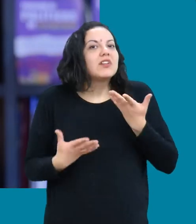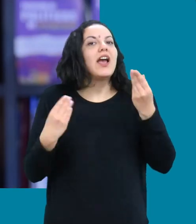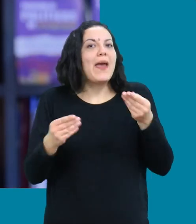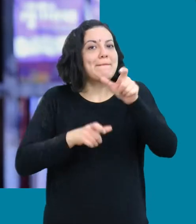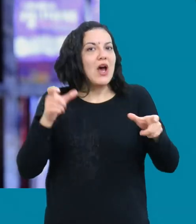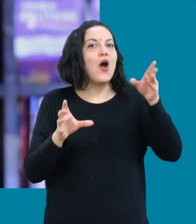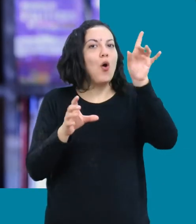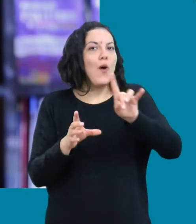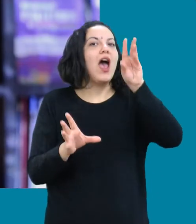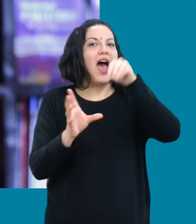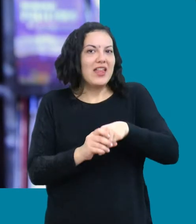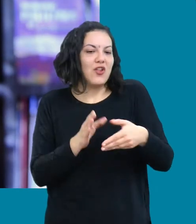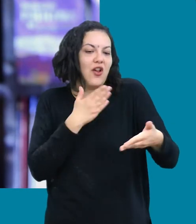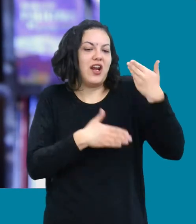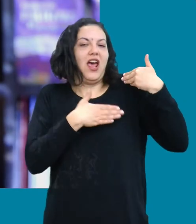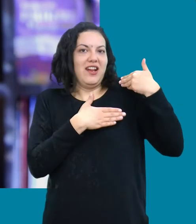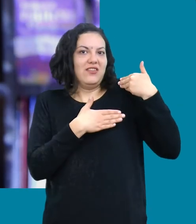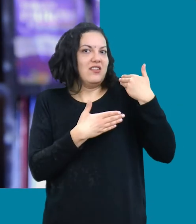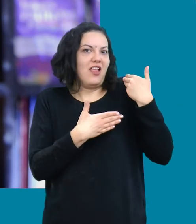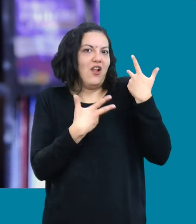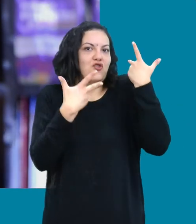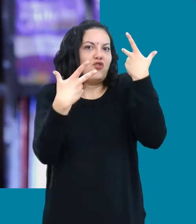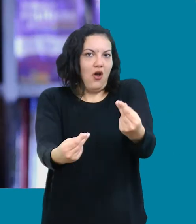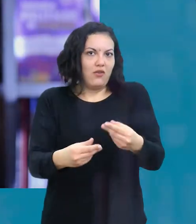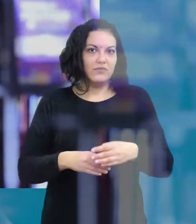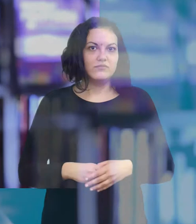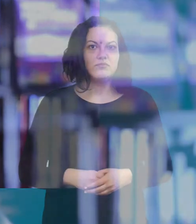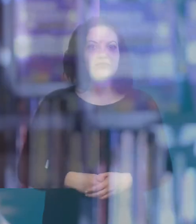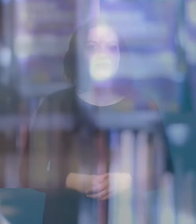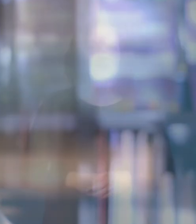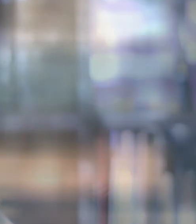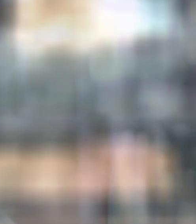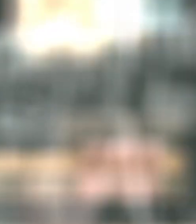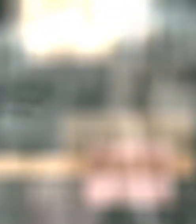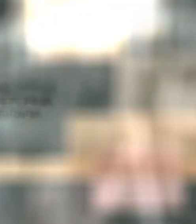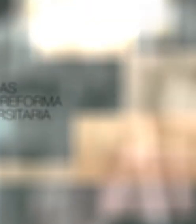mostrar que los universitarios no estamos dispuestos a retroceder de aquellos principios, ¿no?